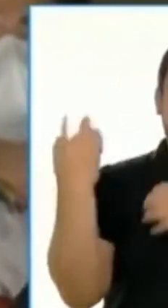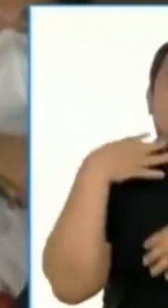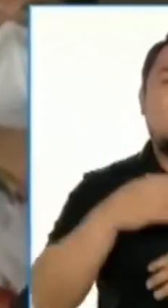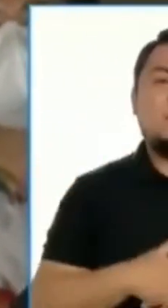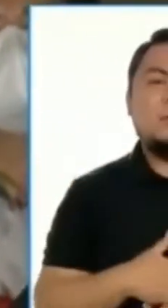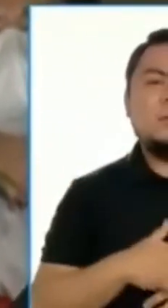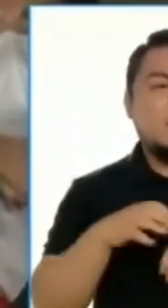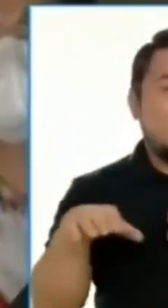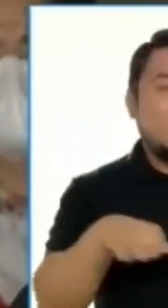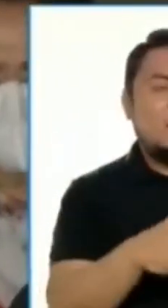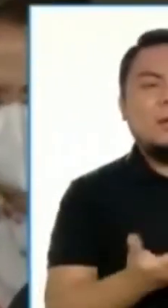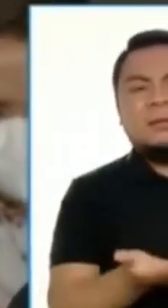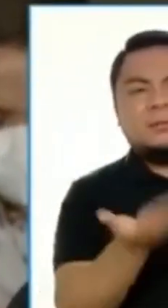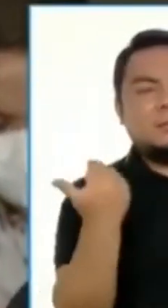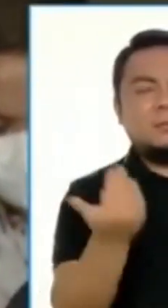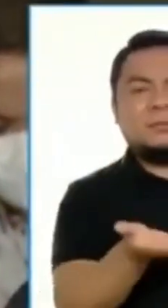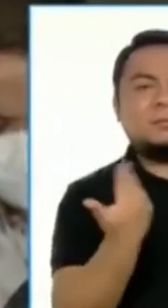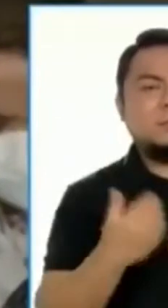actuemos